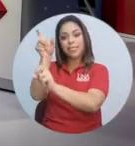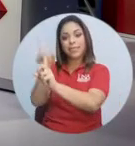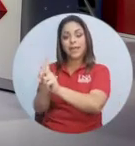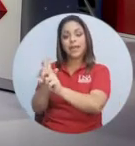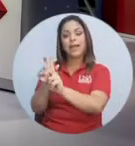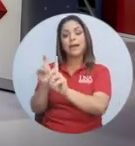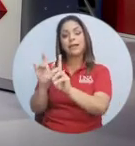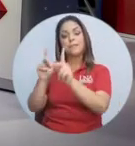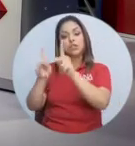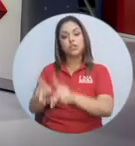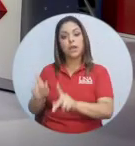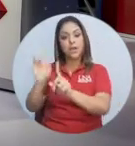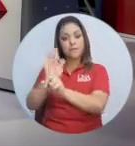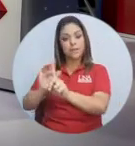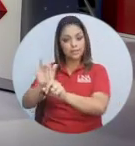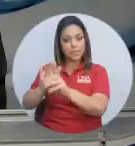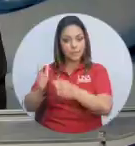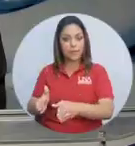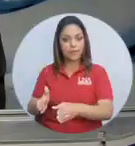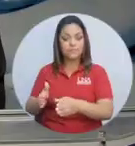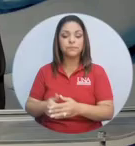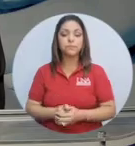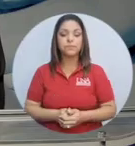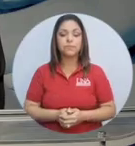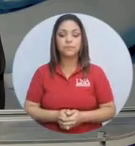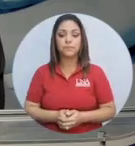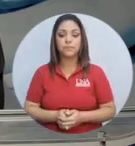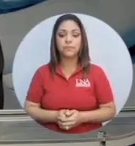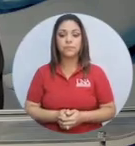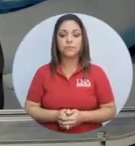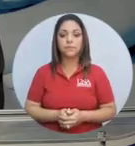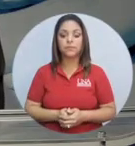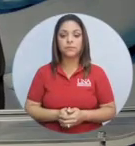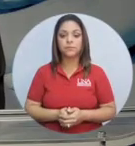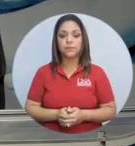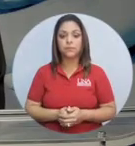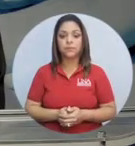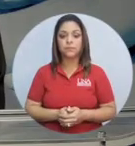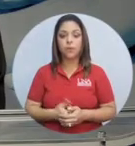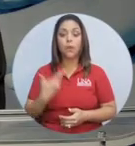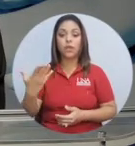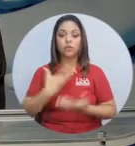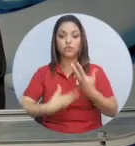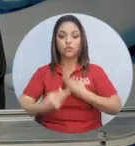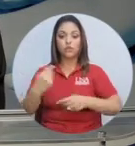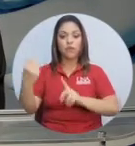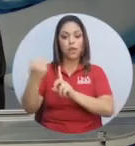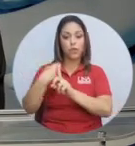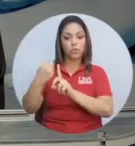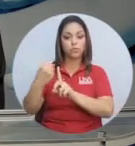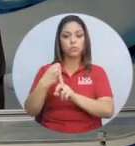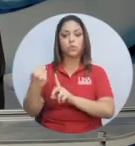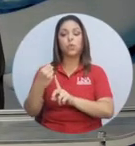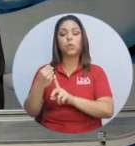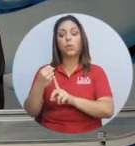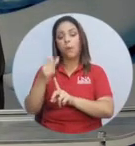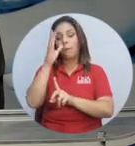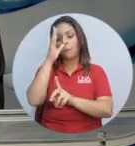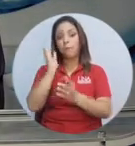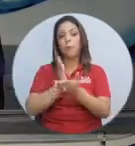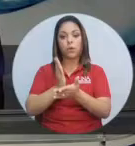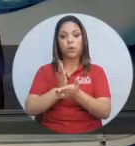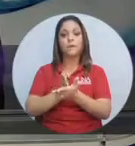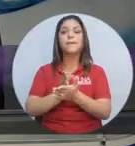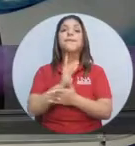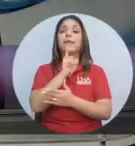de la víctima, ¿verdad? De cómo concebimos a la víctima en el acoso y en el ciberbullying, ¿verdad? Hay que